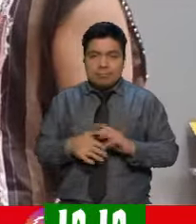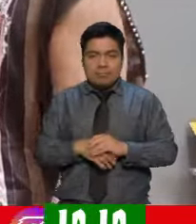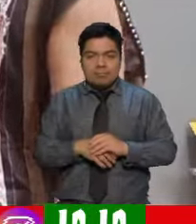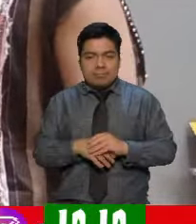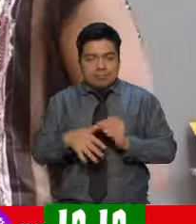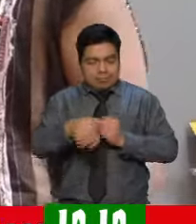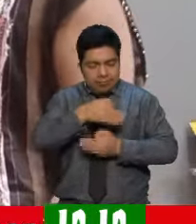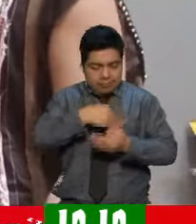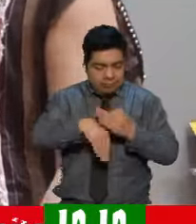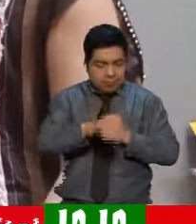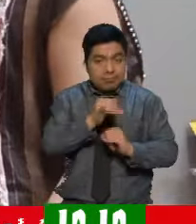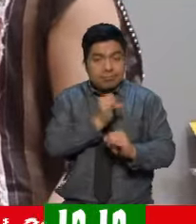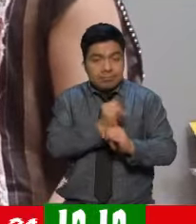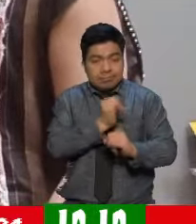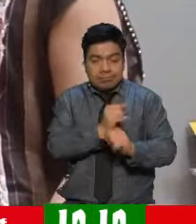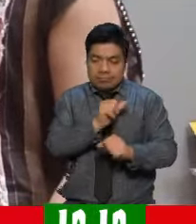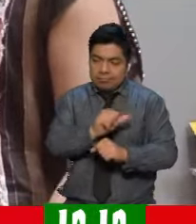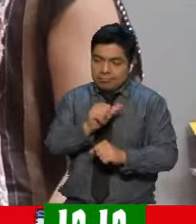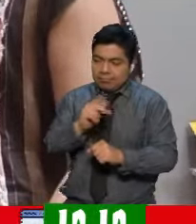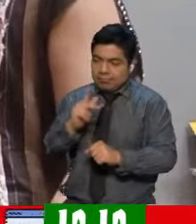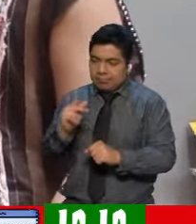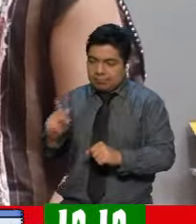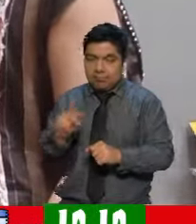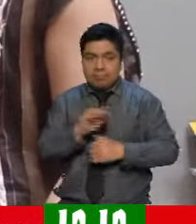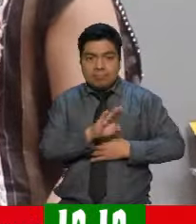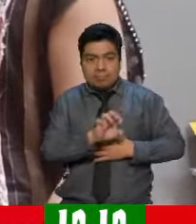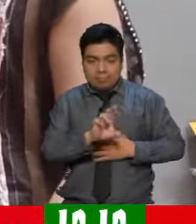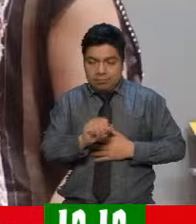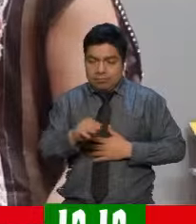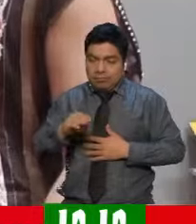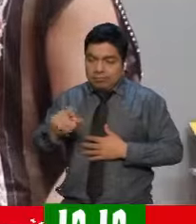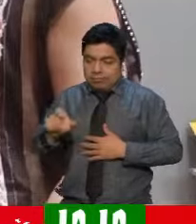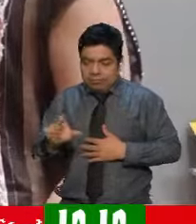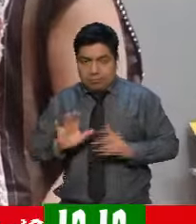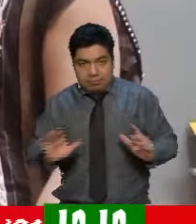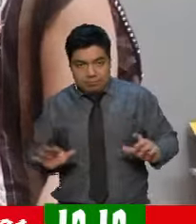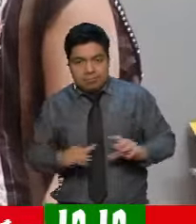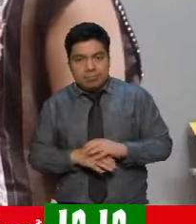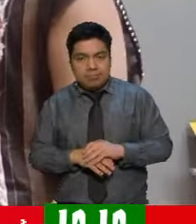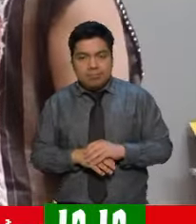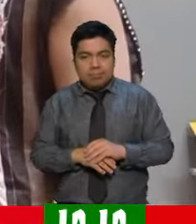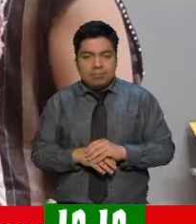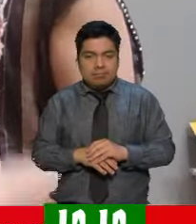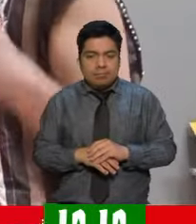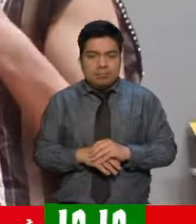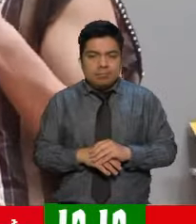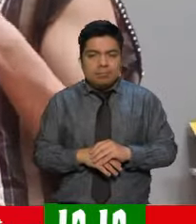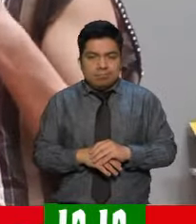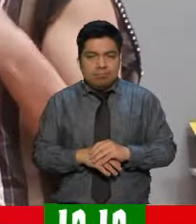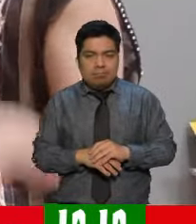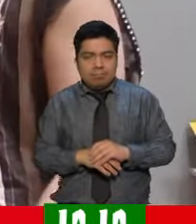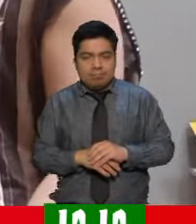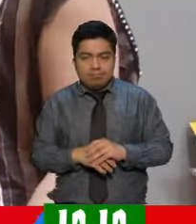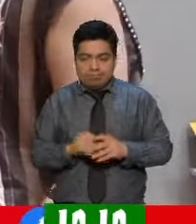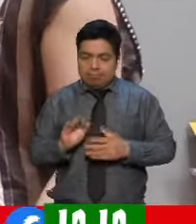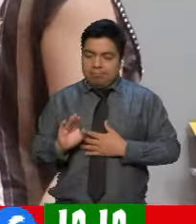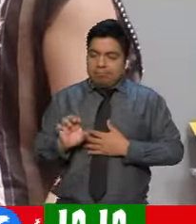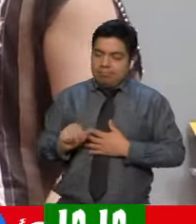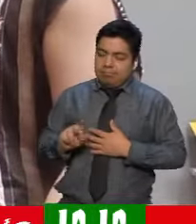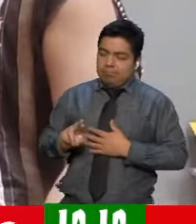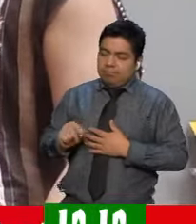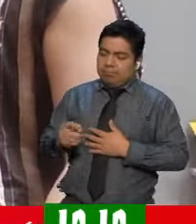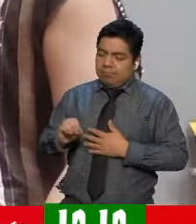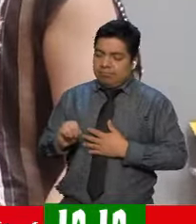Estamos en todas las plataformas, en todas las redes sociales como Buenrostro MX y bueno, en todas las plataformas para escuchar. Como buen rostro.